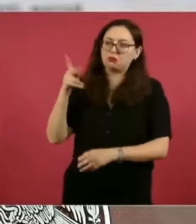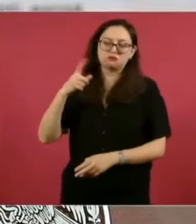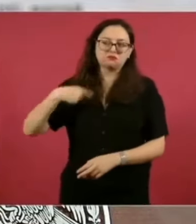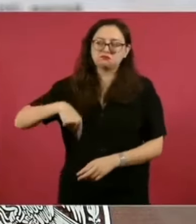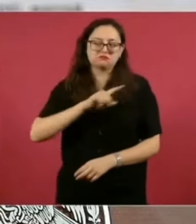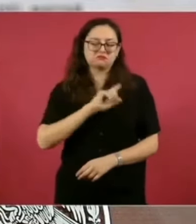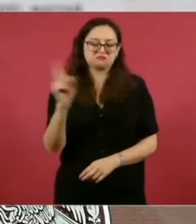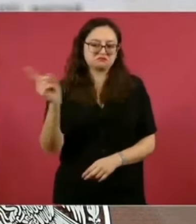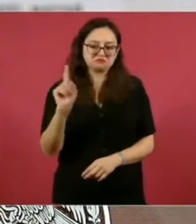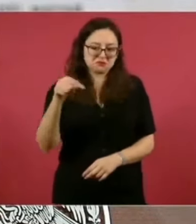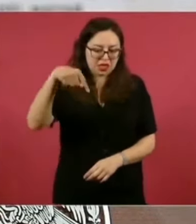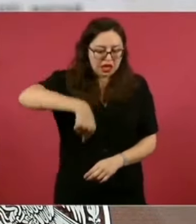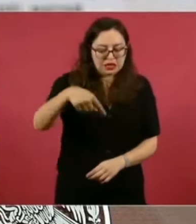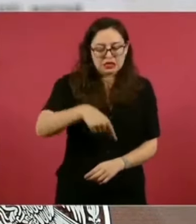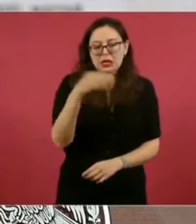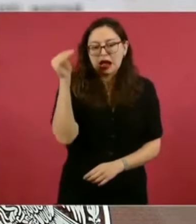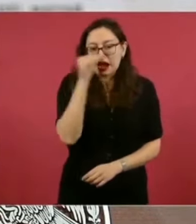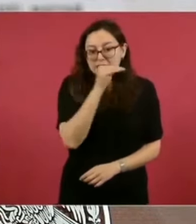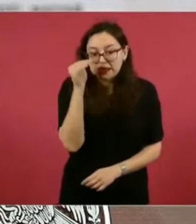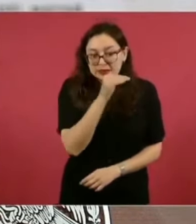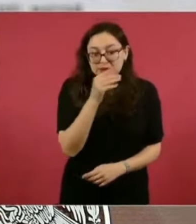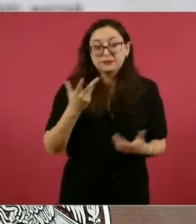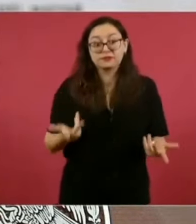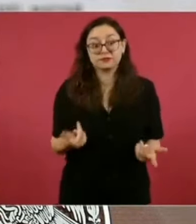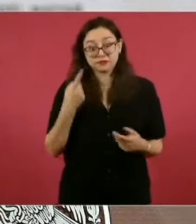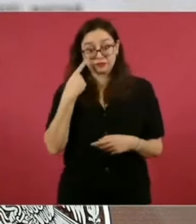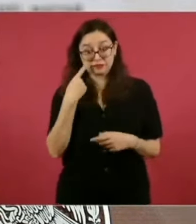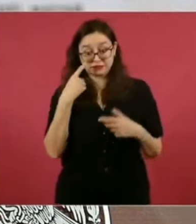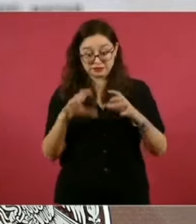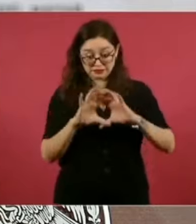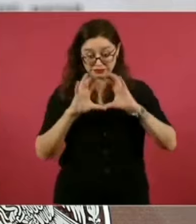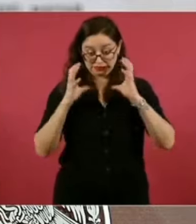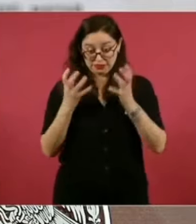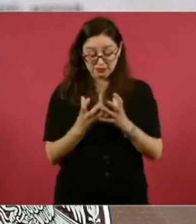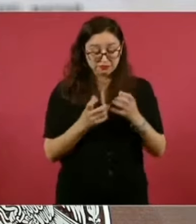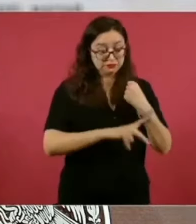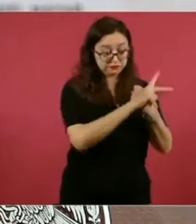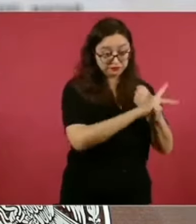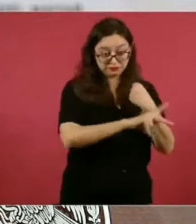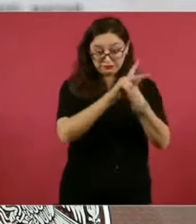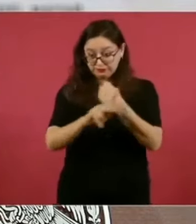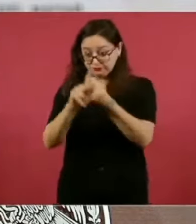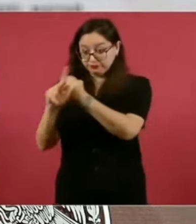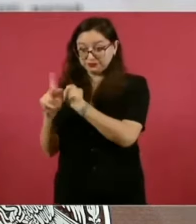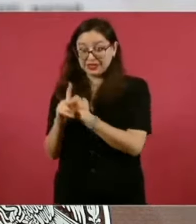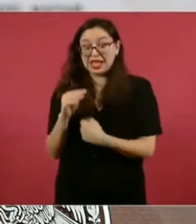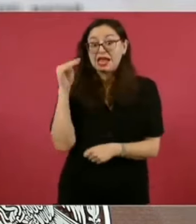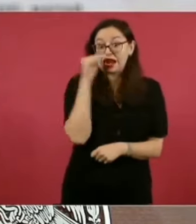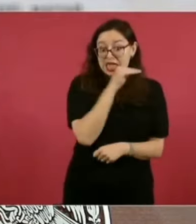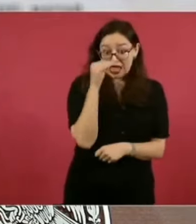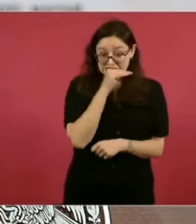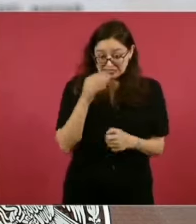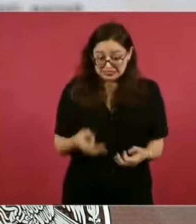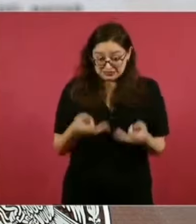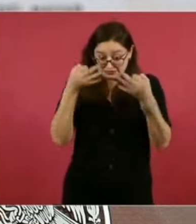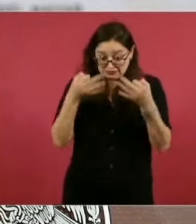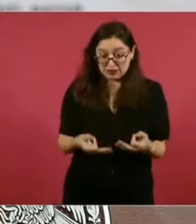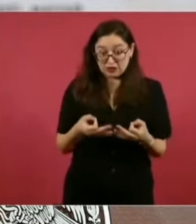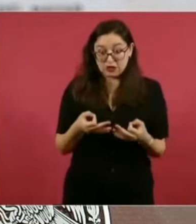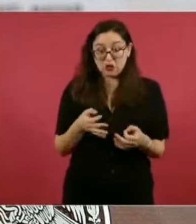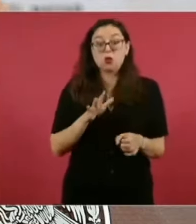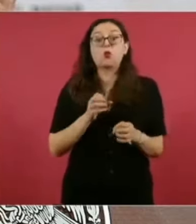sentido, solo quedan 8 países en el mundo que mantienen redes hospitalarias completas que opera el